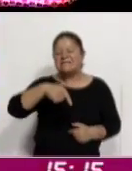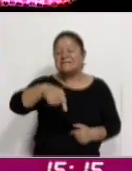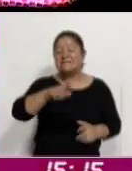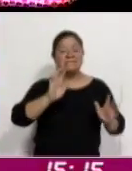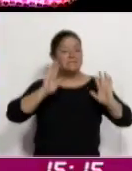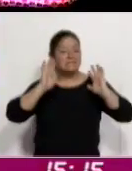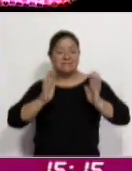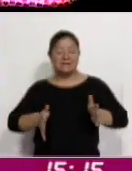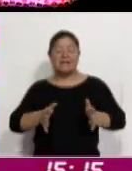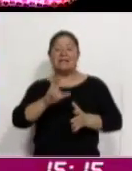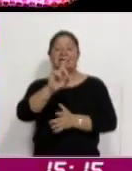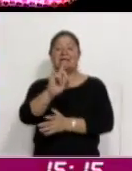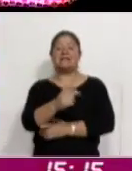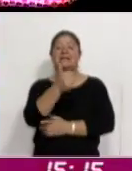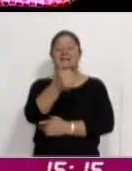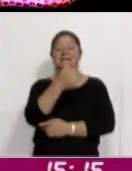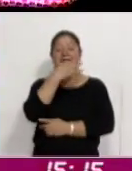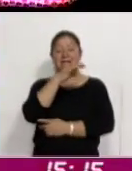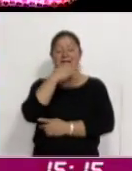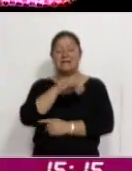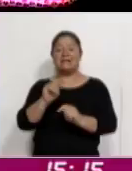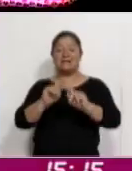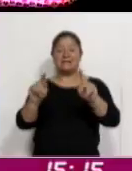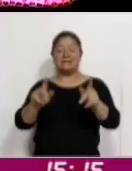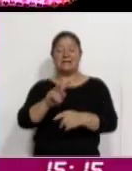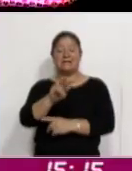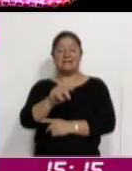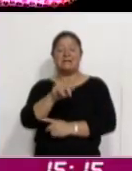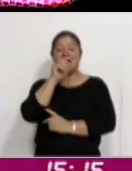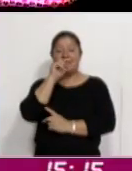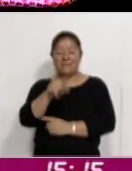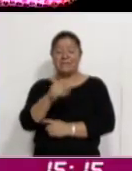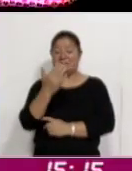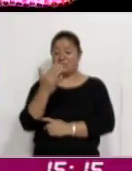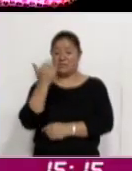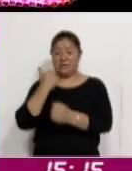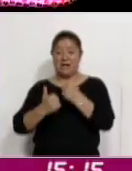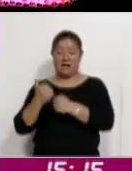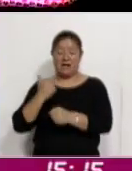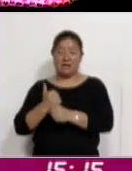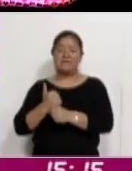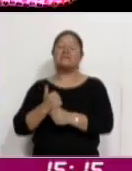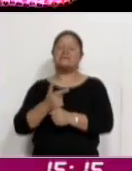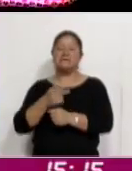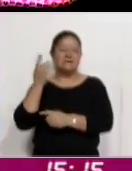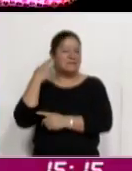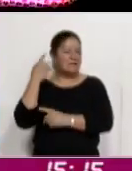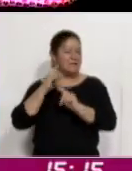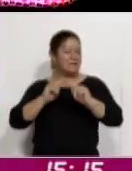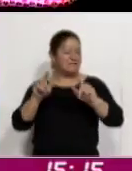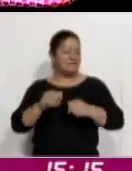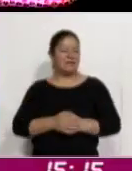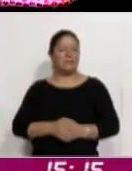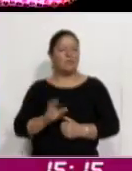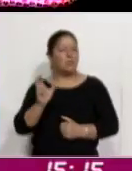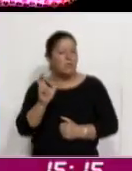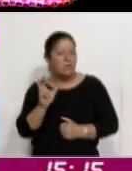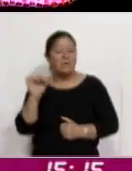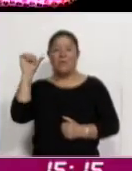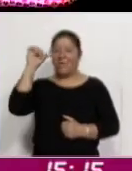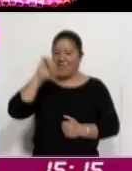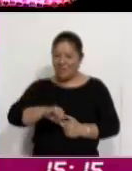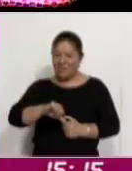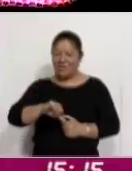más el 36 aniversario de Tlaxcala Televisión y 50 de Radio Tlaxcala. La cita es hoy en el Teatro del